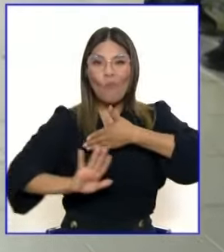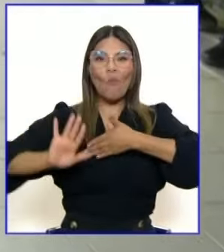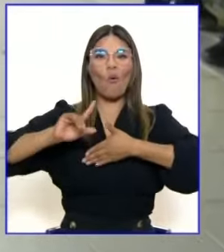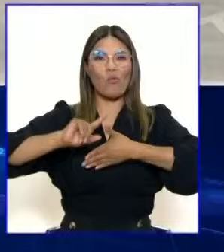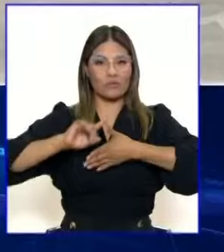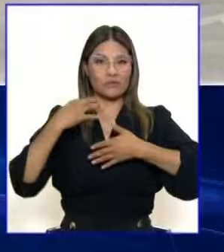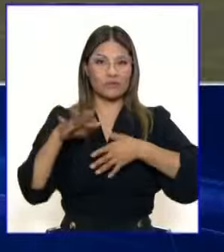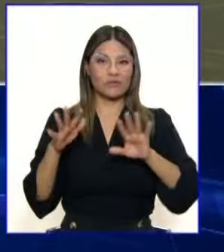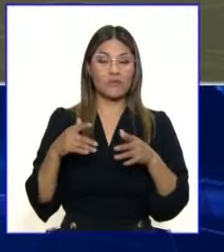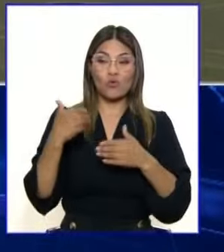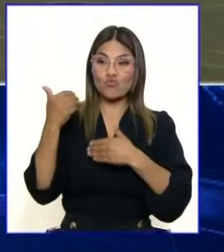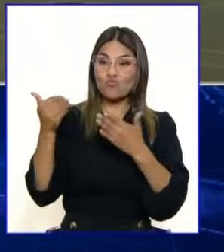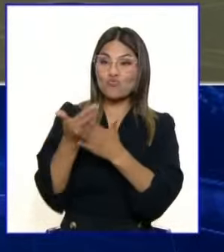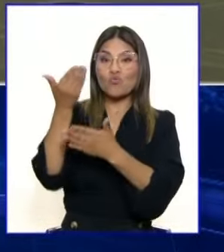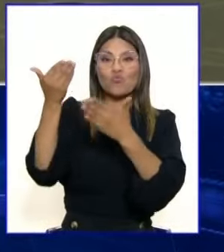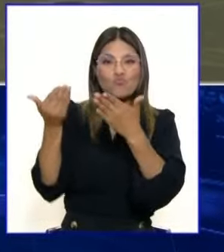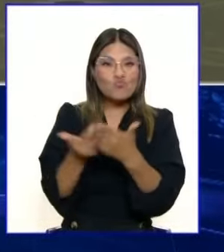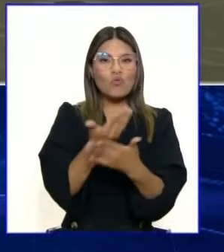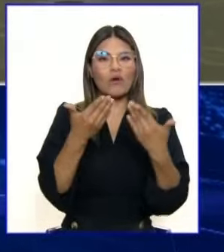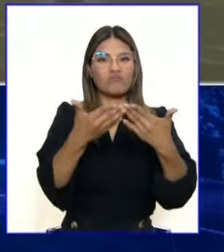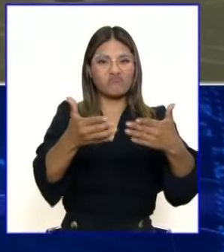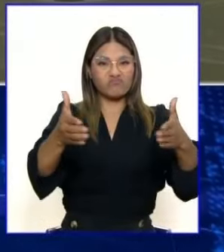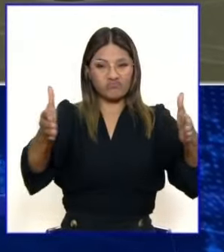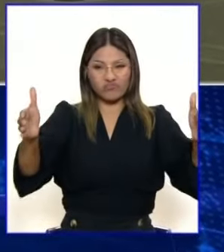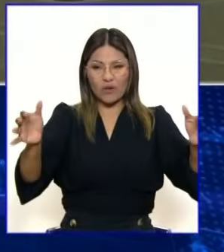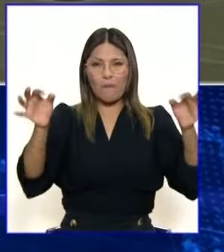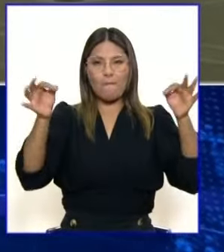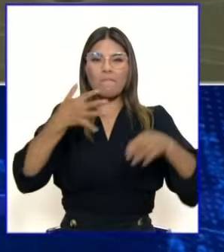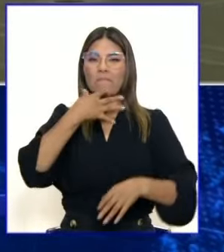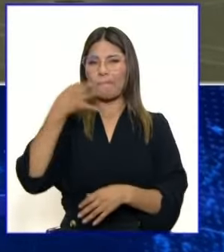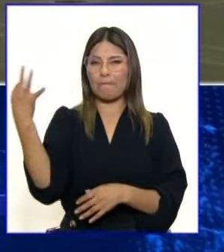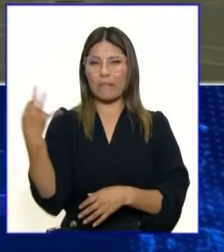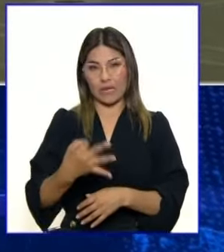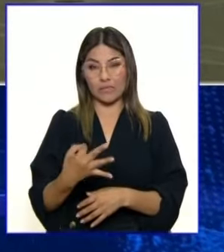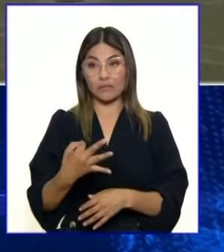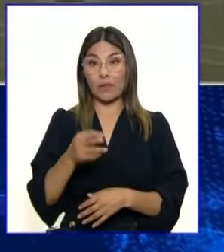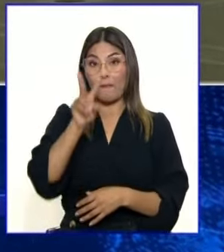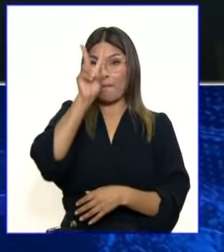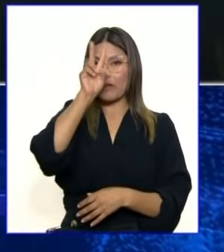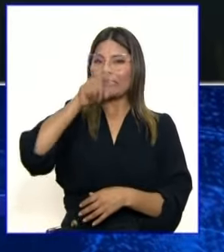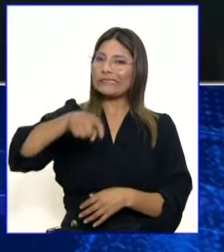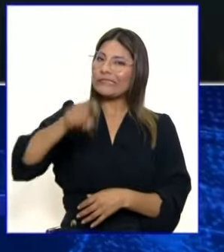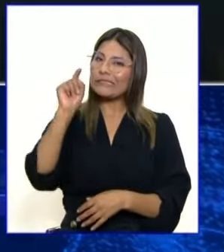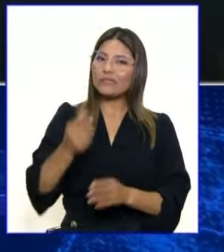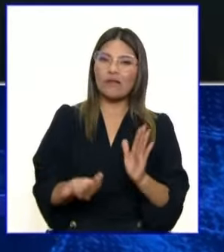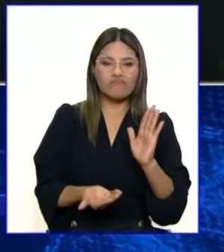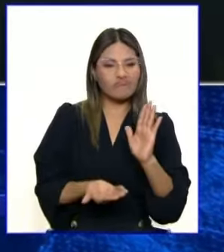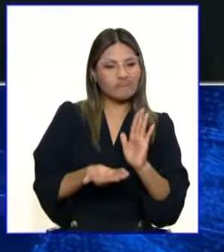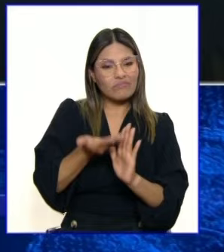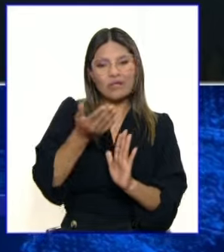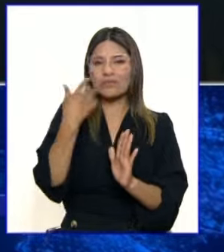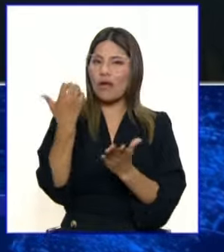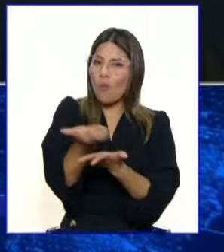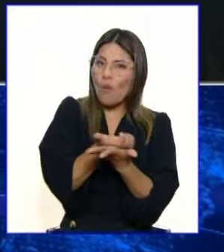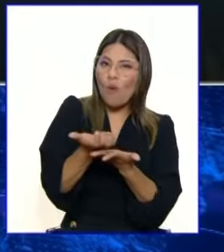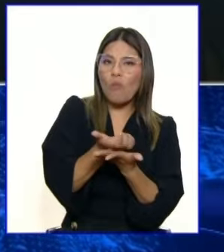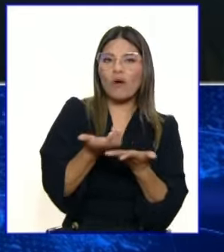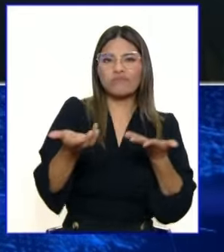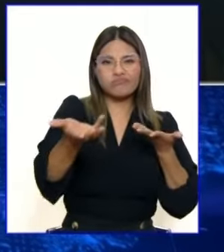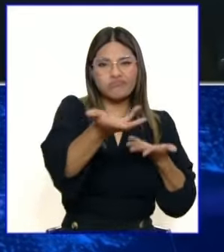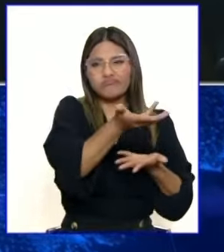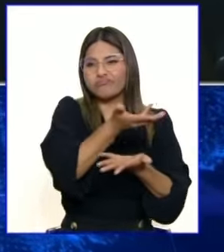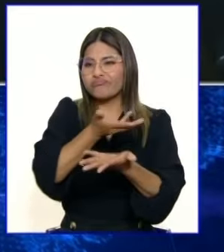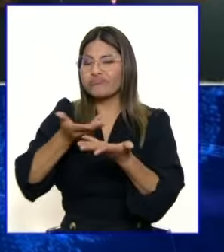moderna donde todos estamos esperando con entusiasmo porque el Perú necesita de obra de esta naturaleza para que se